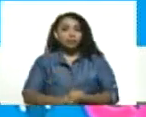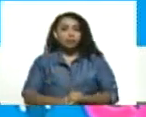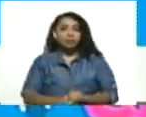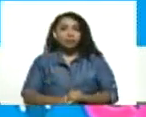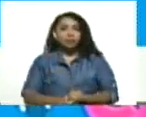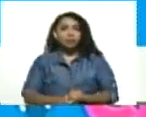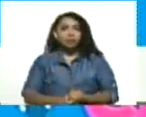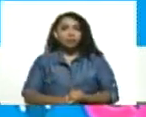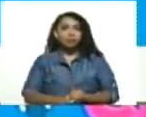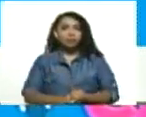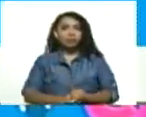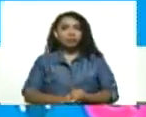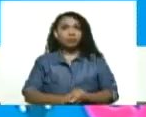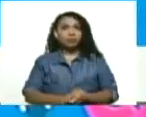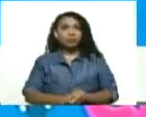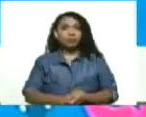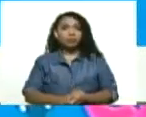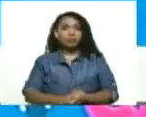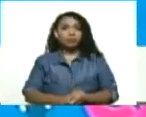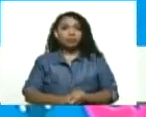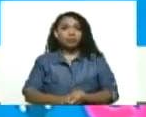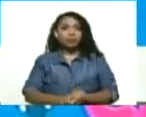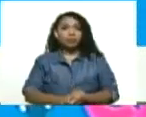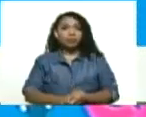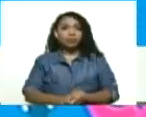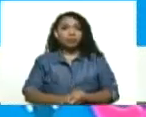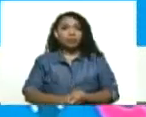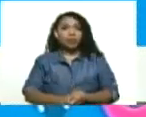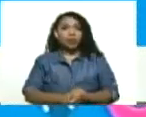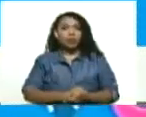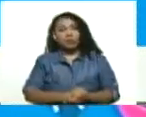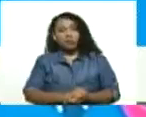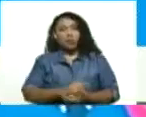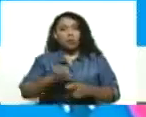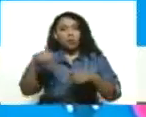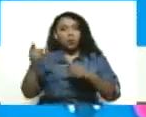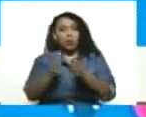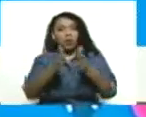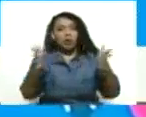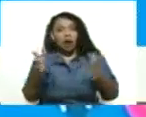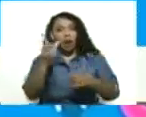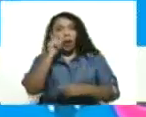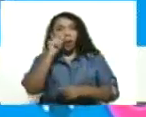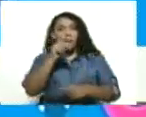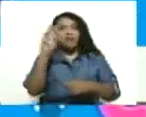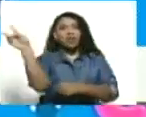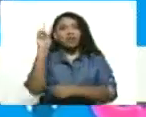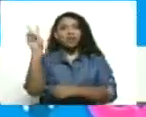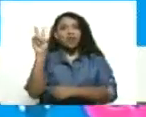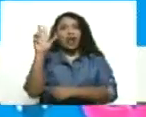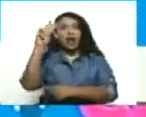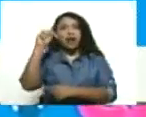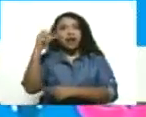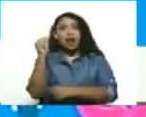un guiño a la figura de ese otro gran poeta venezolano Aquí les nazoa